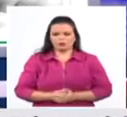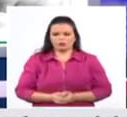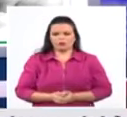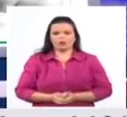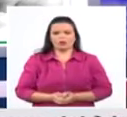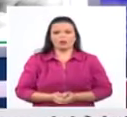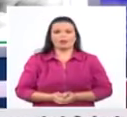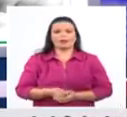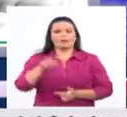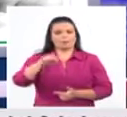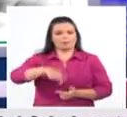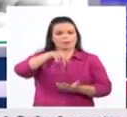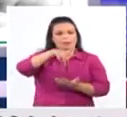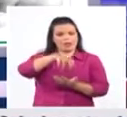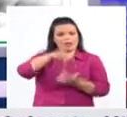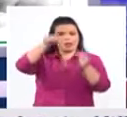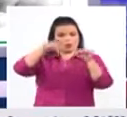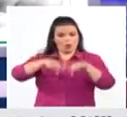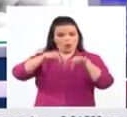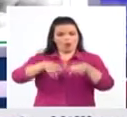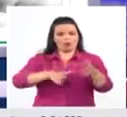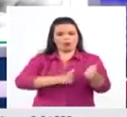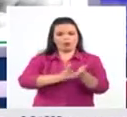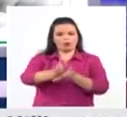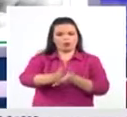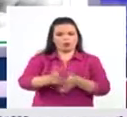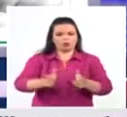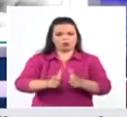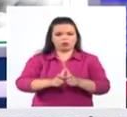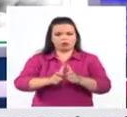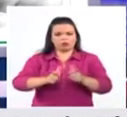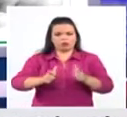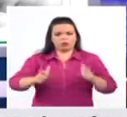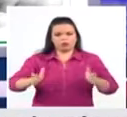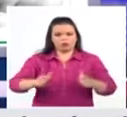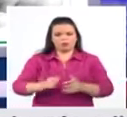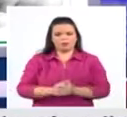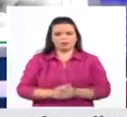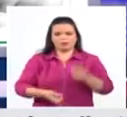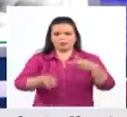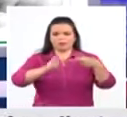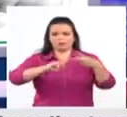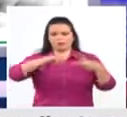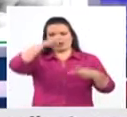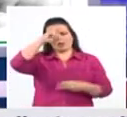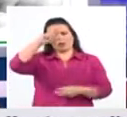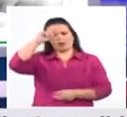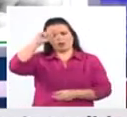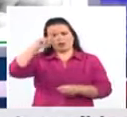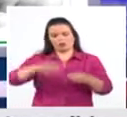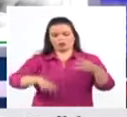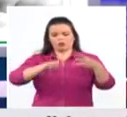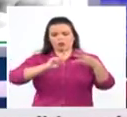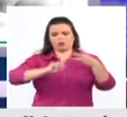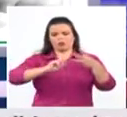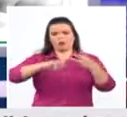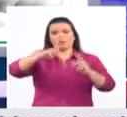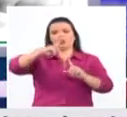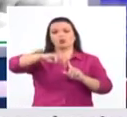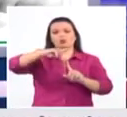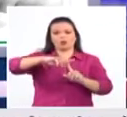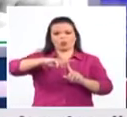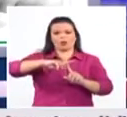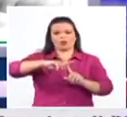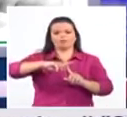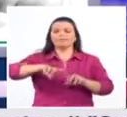sigue siendo la provincia con mayores cifras de contagio, le sigue Santi Espíritus y Las Tunas con una